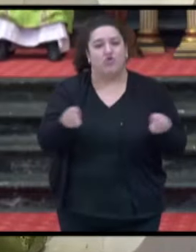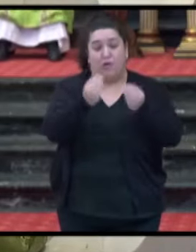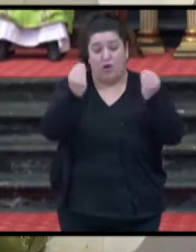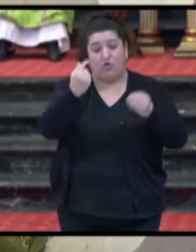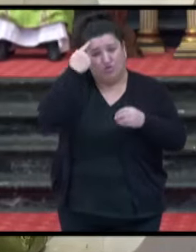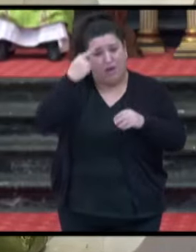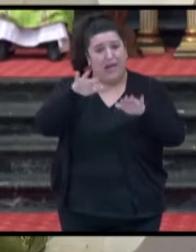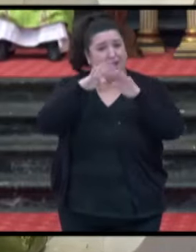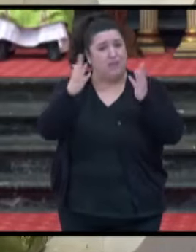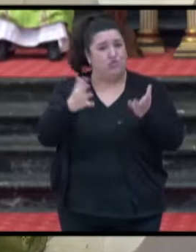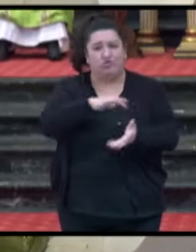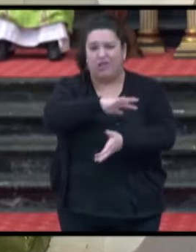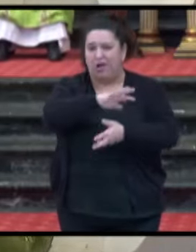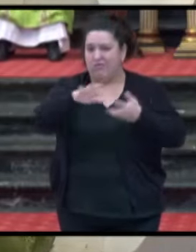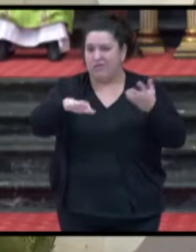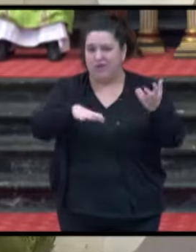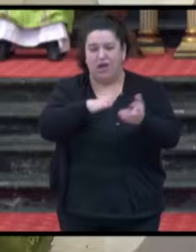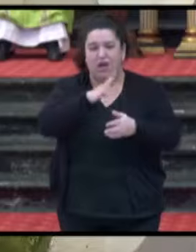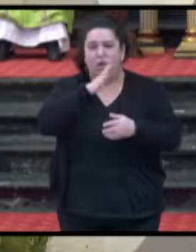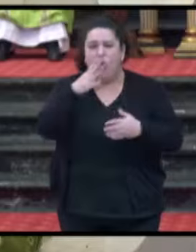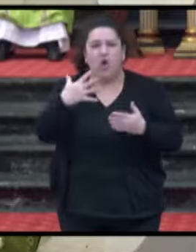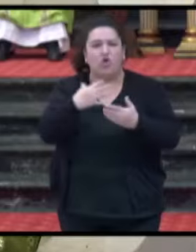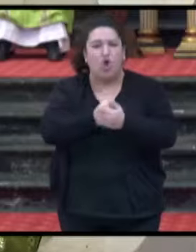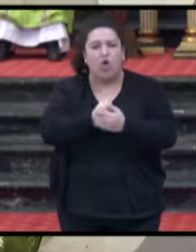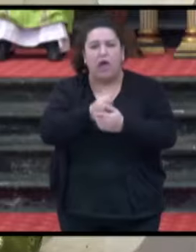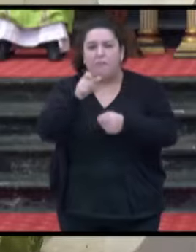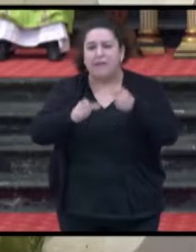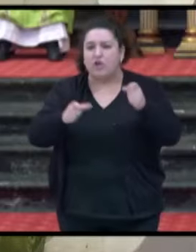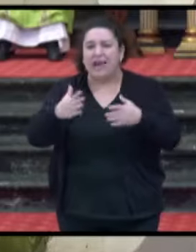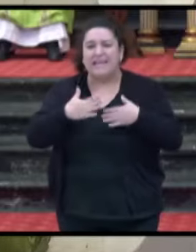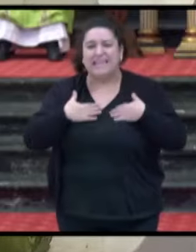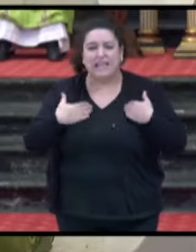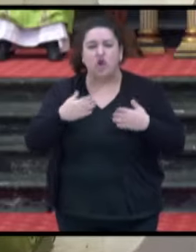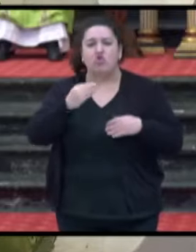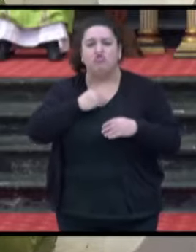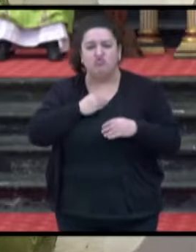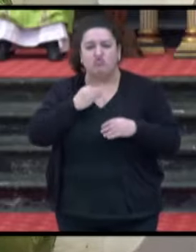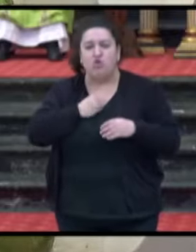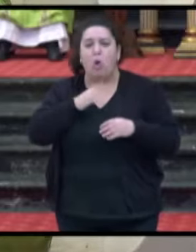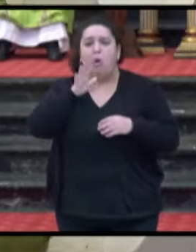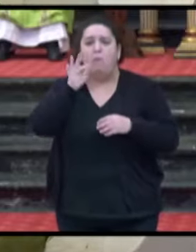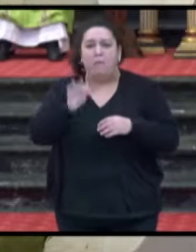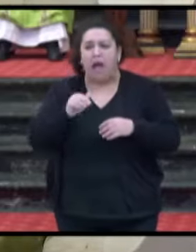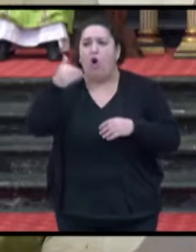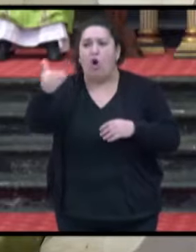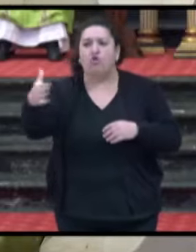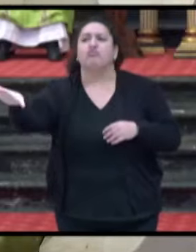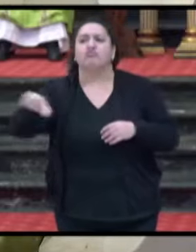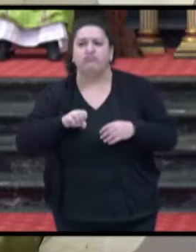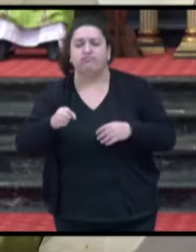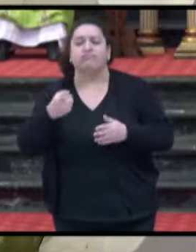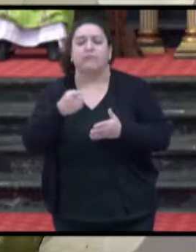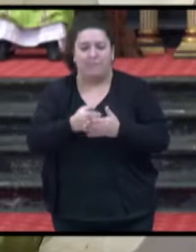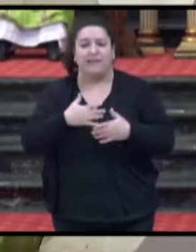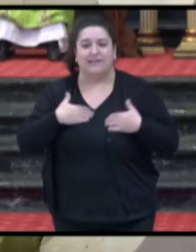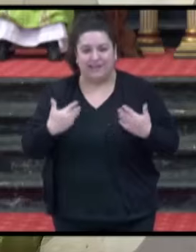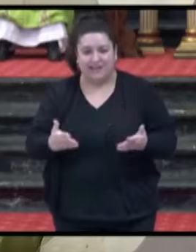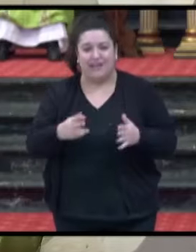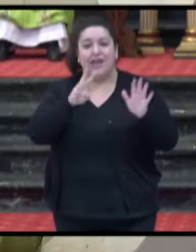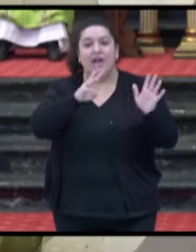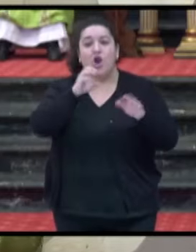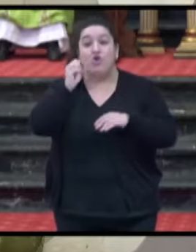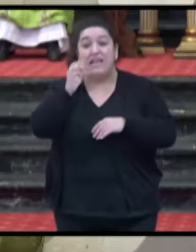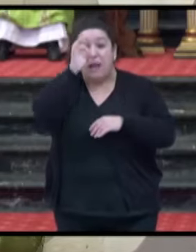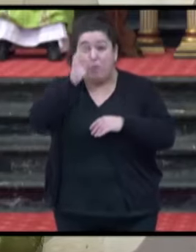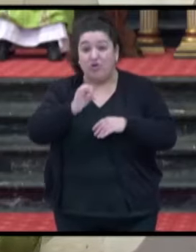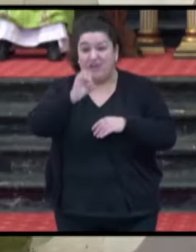alborotado es porque todo el mundo quiere lo suyo y lo ajeno Y el 80% de los bienes de este